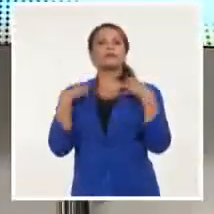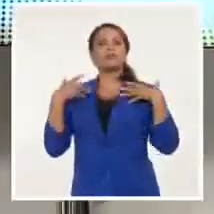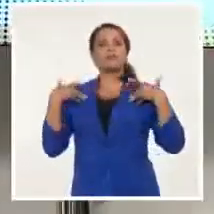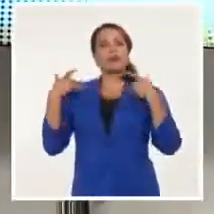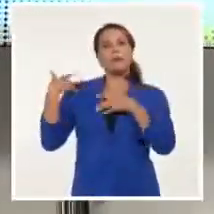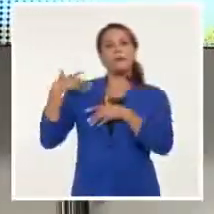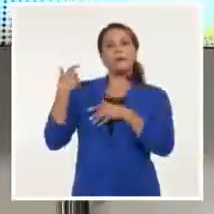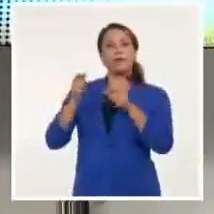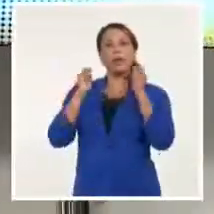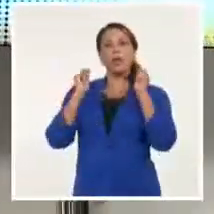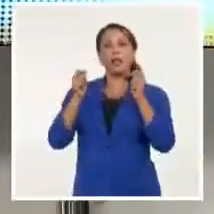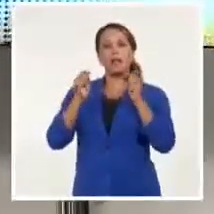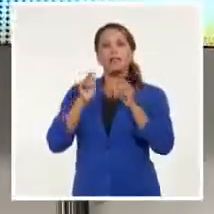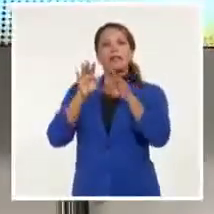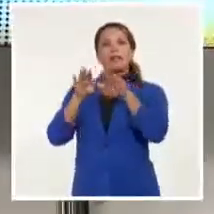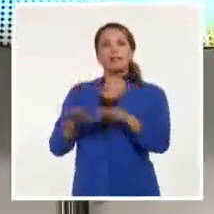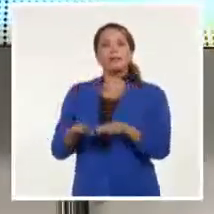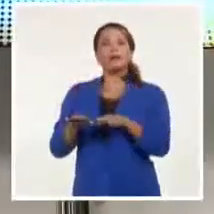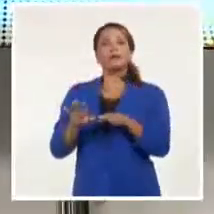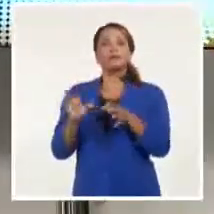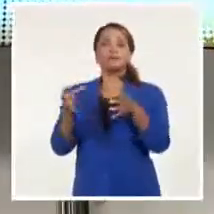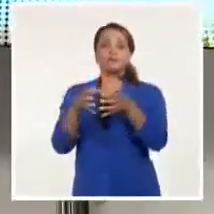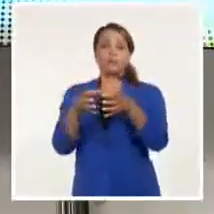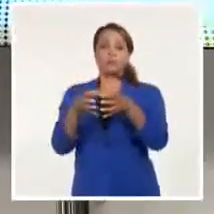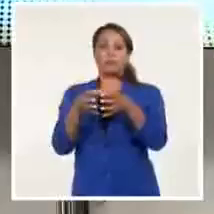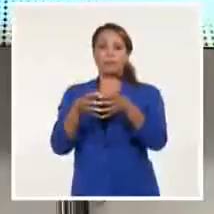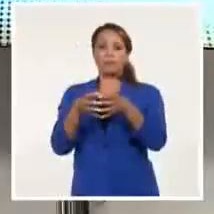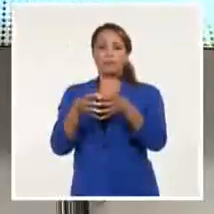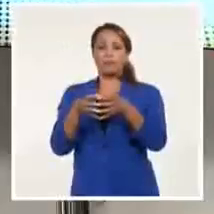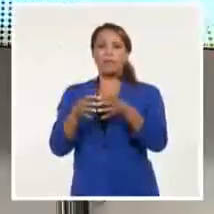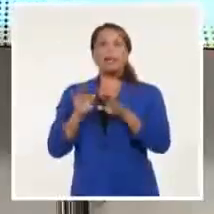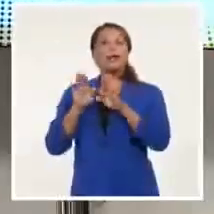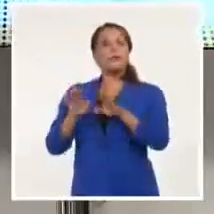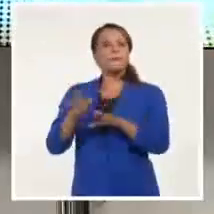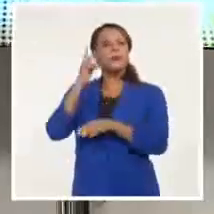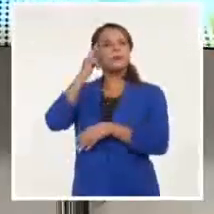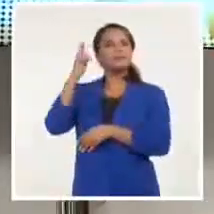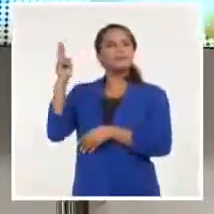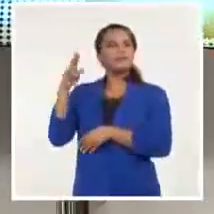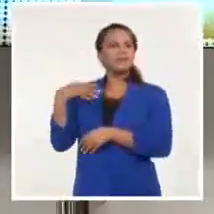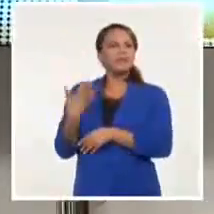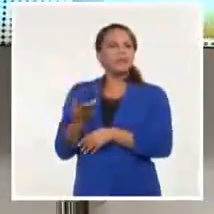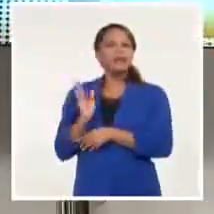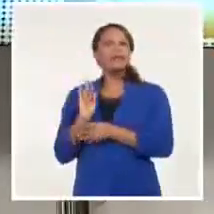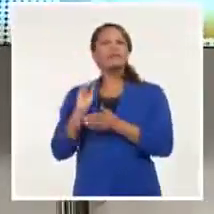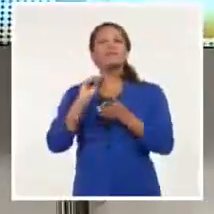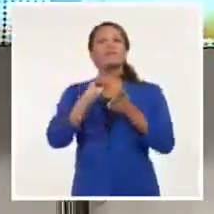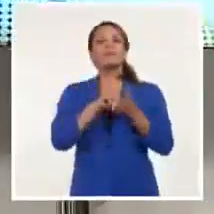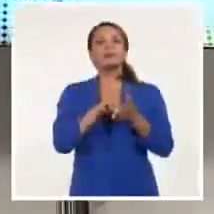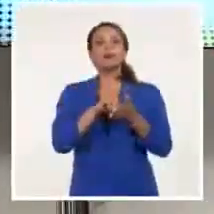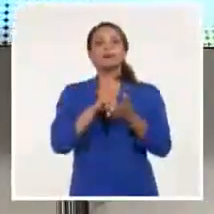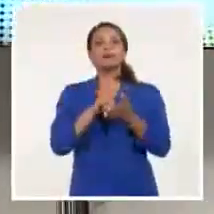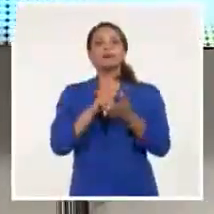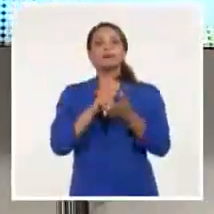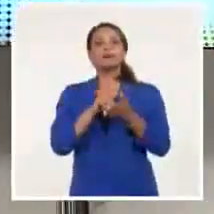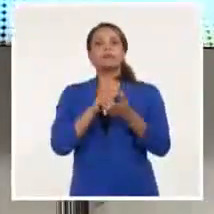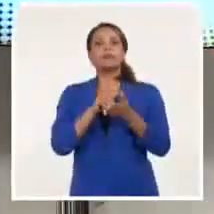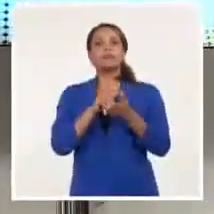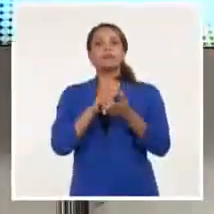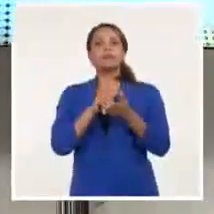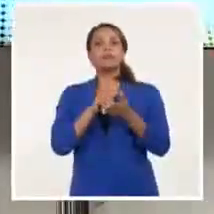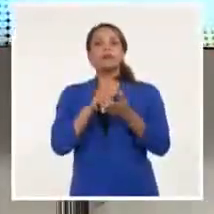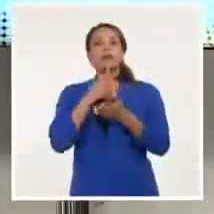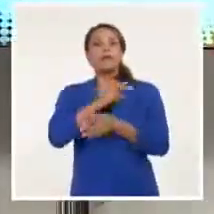el paro opositor del Comité Cívico. El paro, recordemos que fue impuesto a